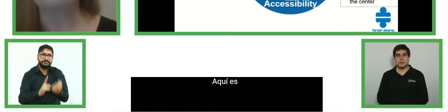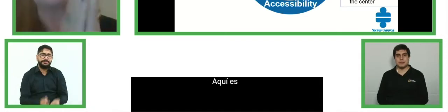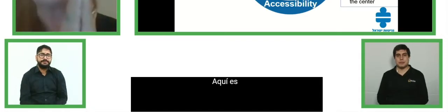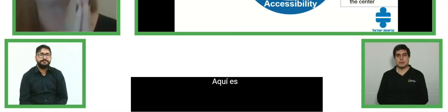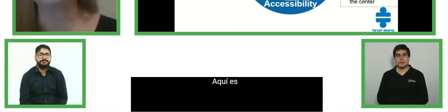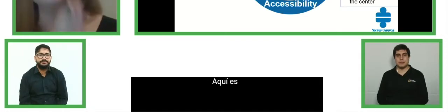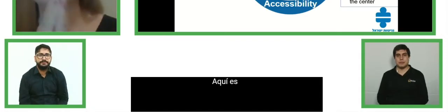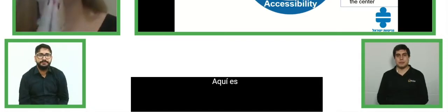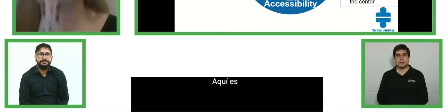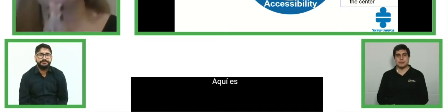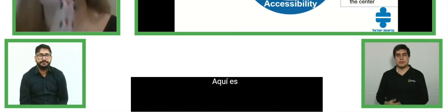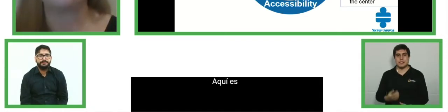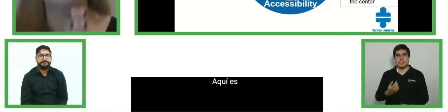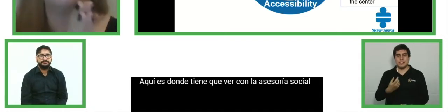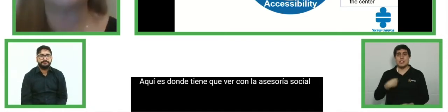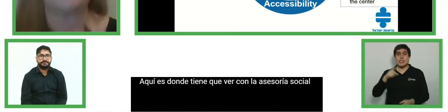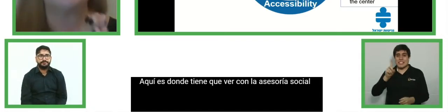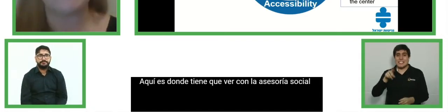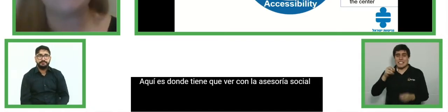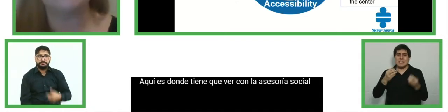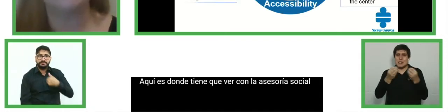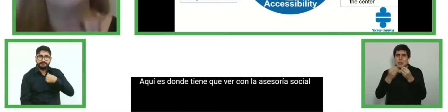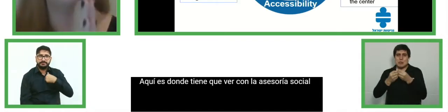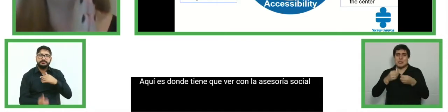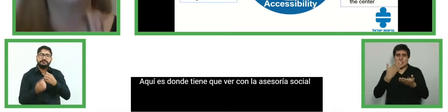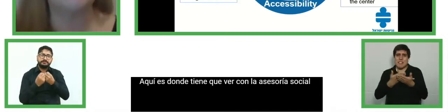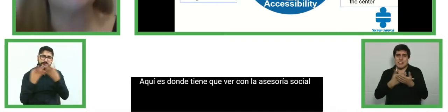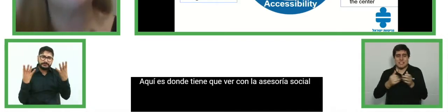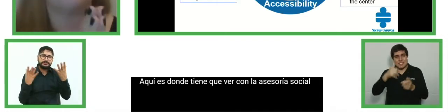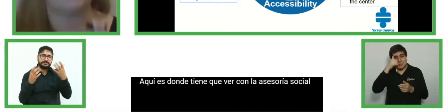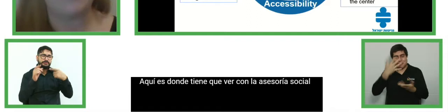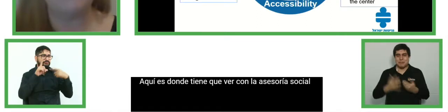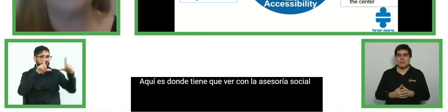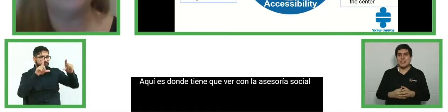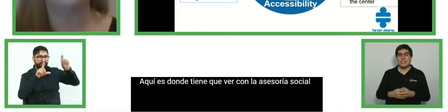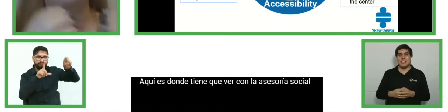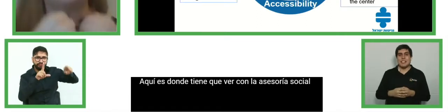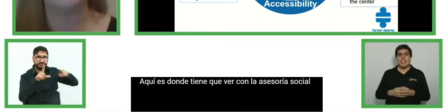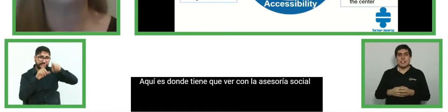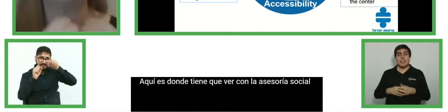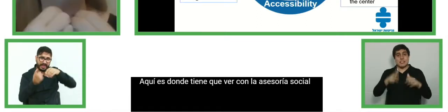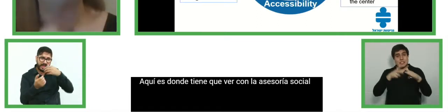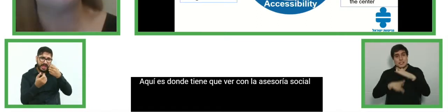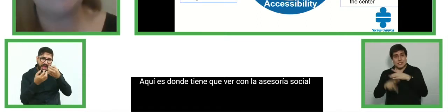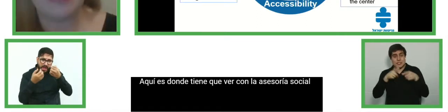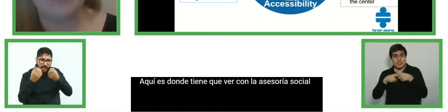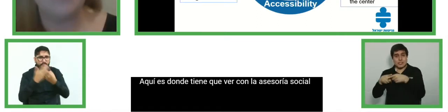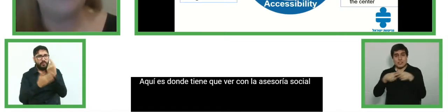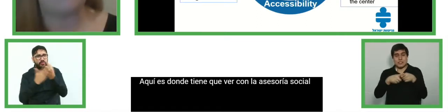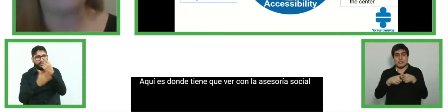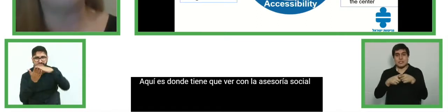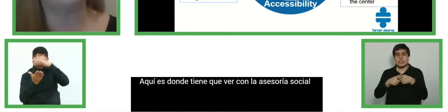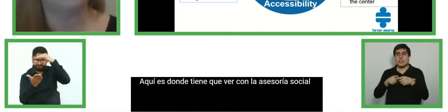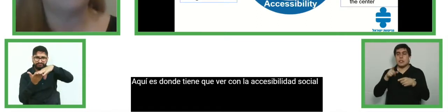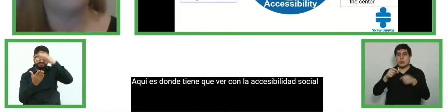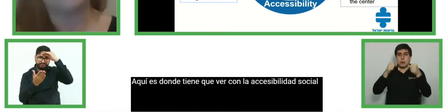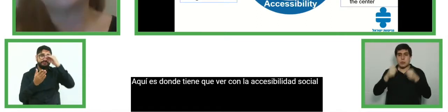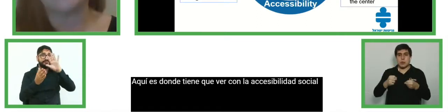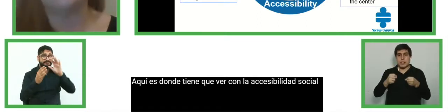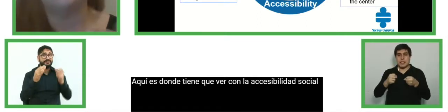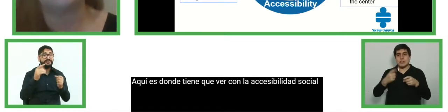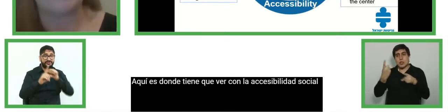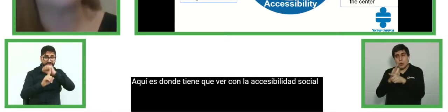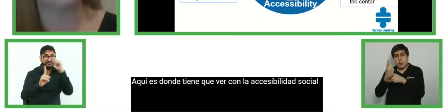Digo, voy a decir clic muchas veces, lo siento. La accesibilidad social, una vez que abordas eso, eres capaz de cambiar el